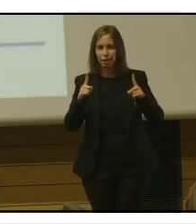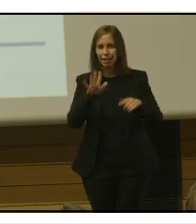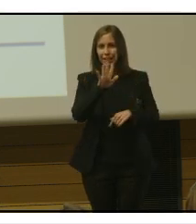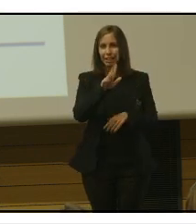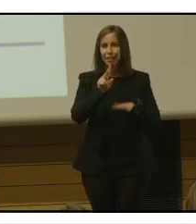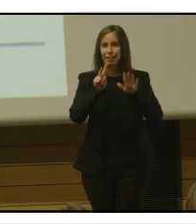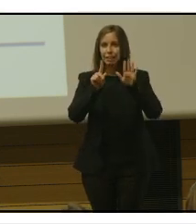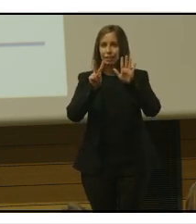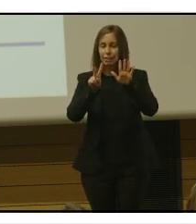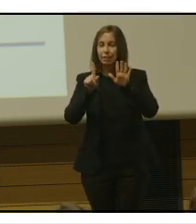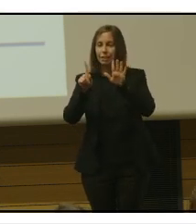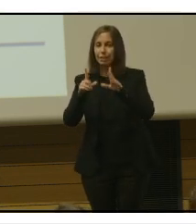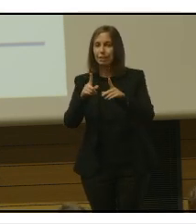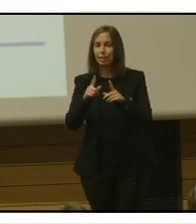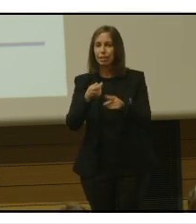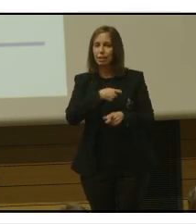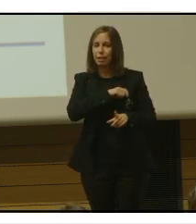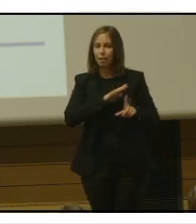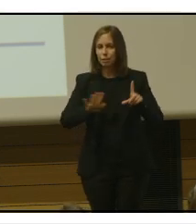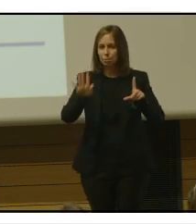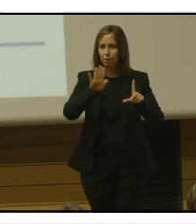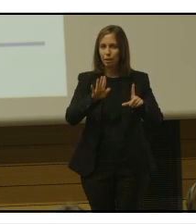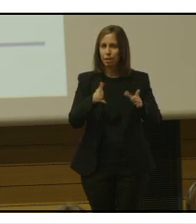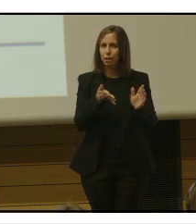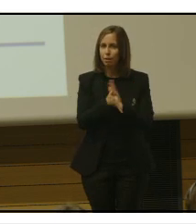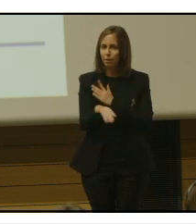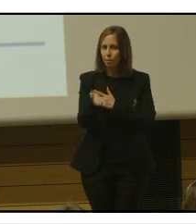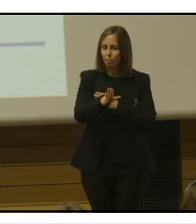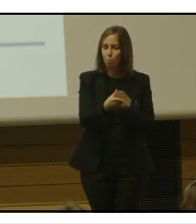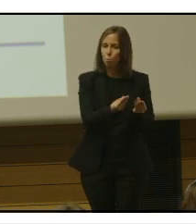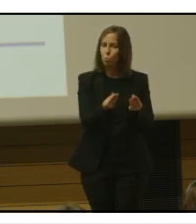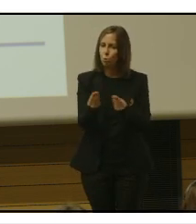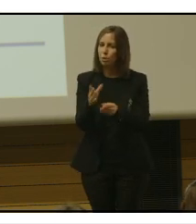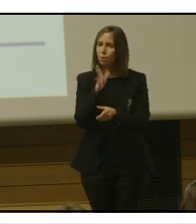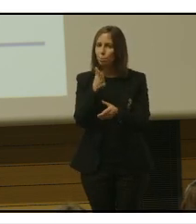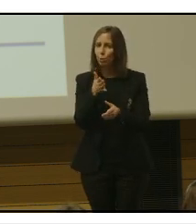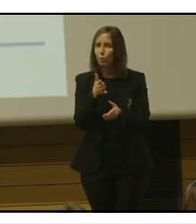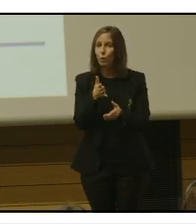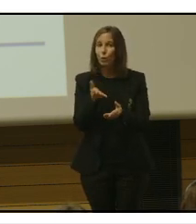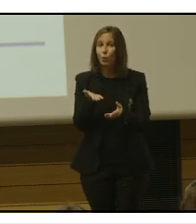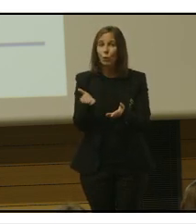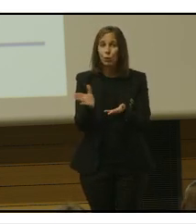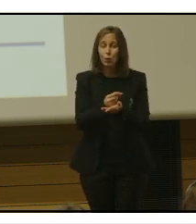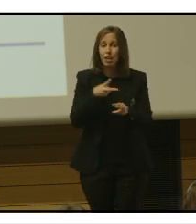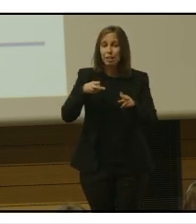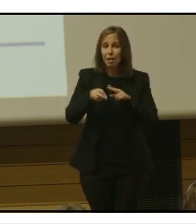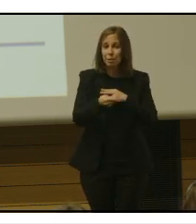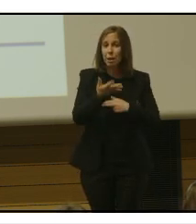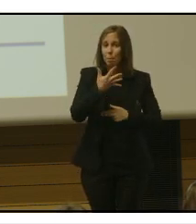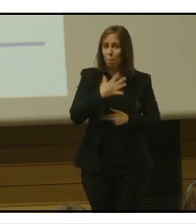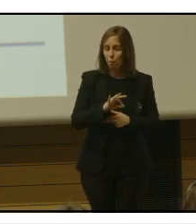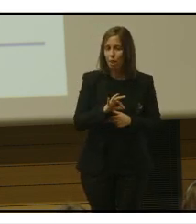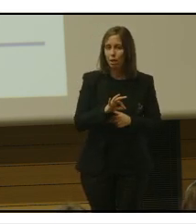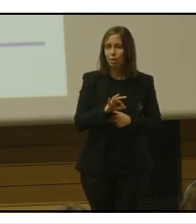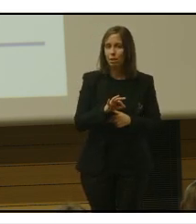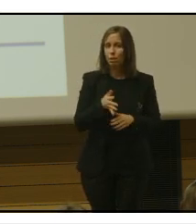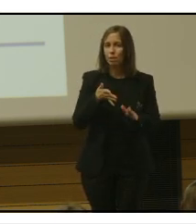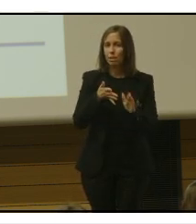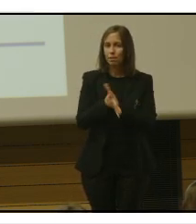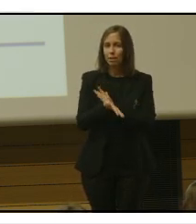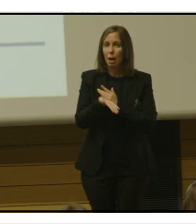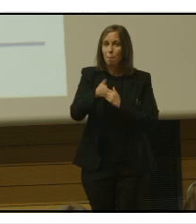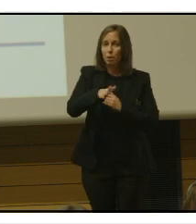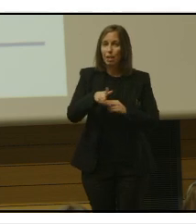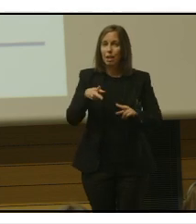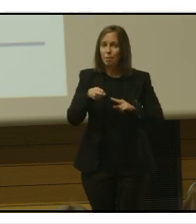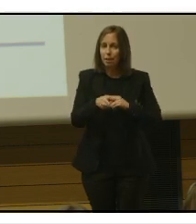España. Bueno, 576 son muchas muertes. ¿Por qué? Porque son totalmente evitables. Entonces, esta parte de mortalidad evitable es